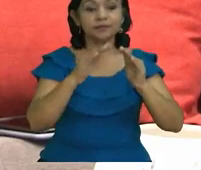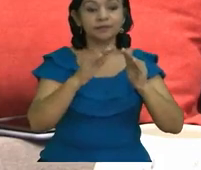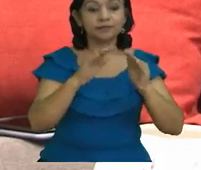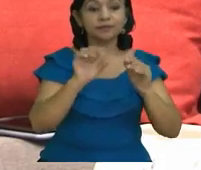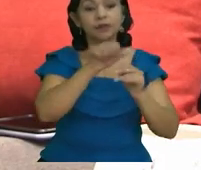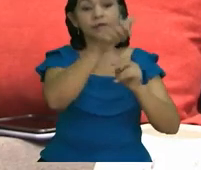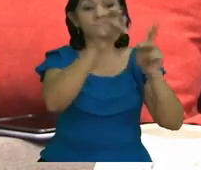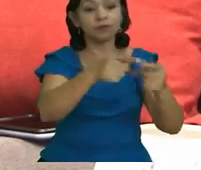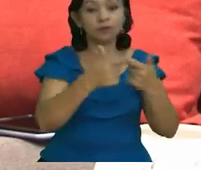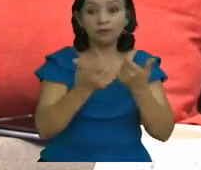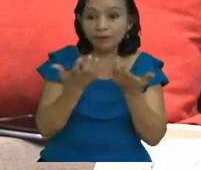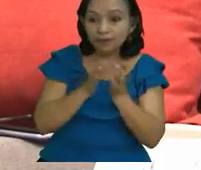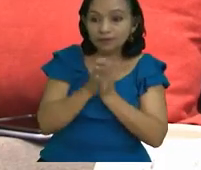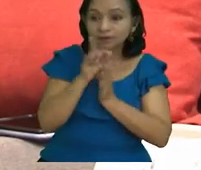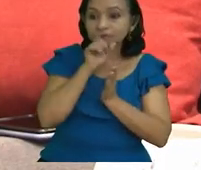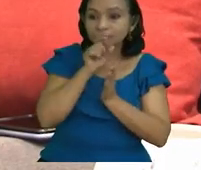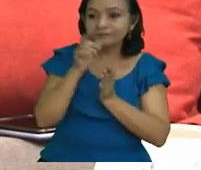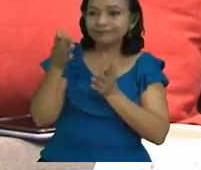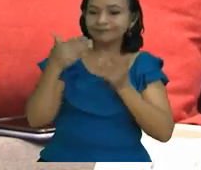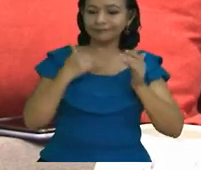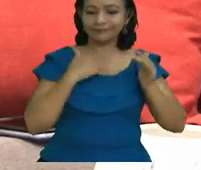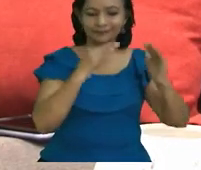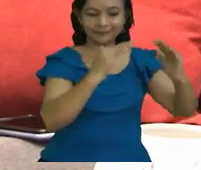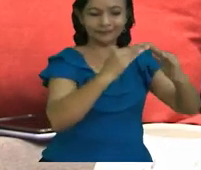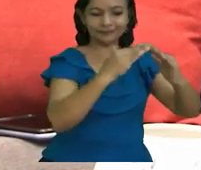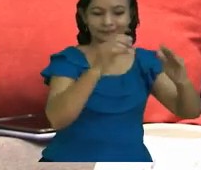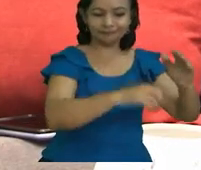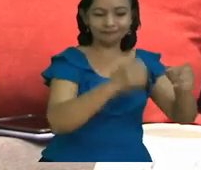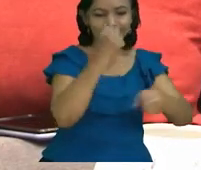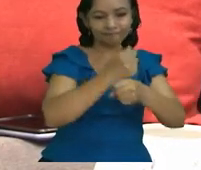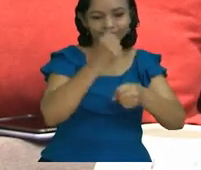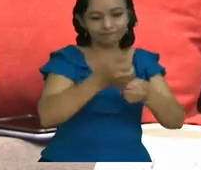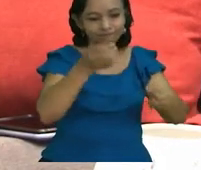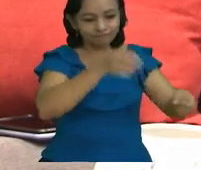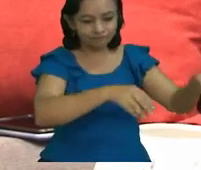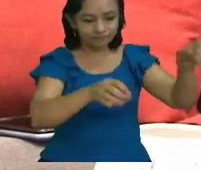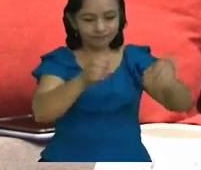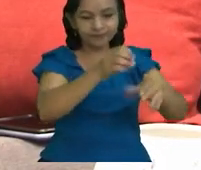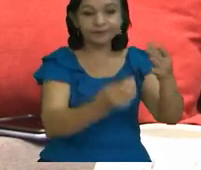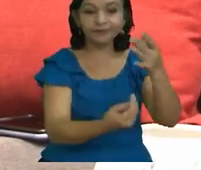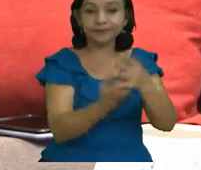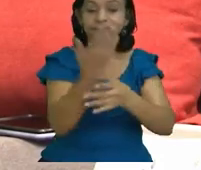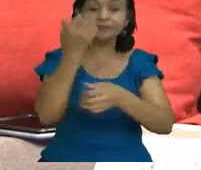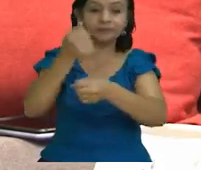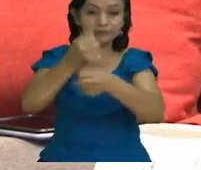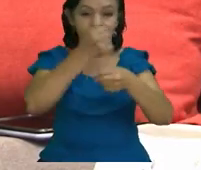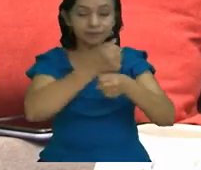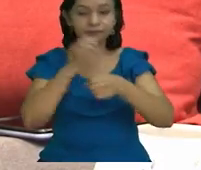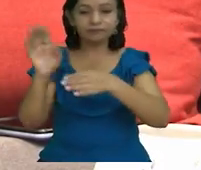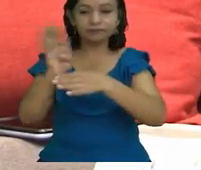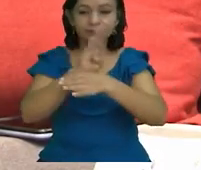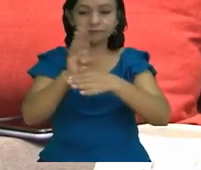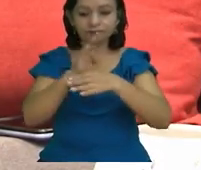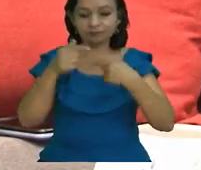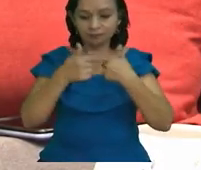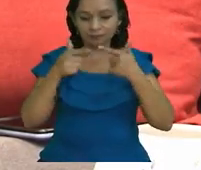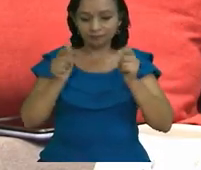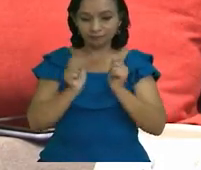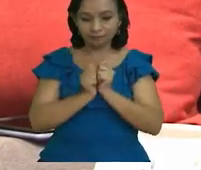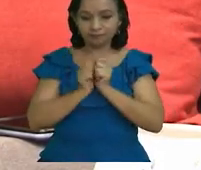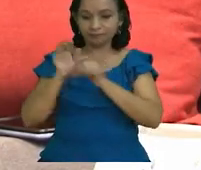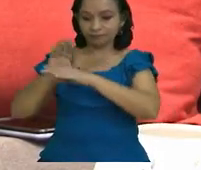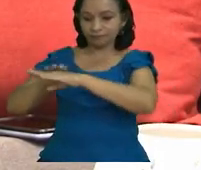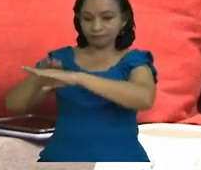incorpore. Entonces, ese mecanismo que nos ha funcionado muy bien de incorporar, de trabajar a nivel de bancos comunitarios de semillas, de incorporar